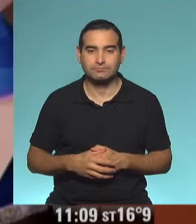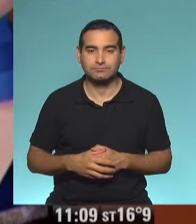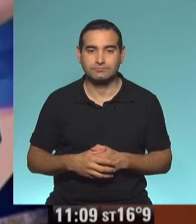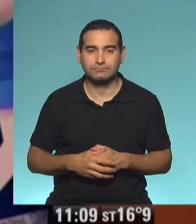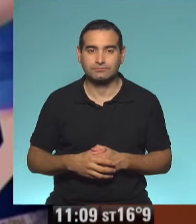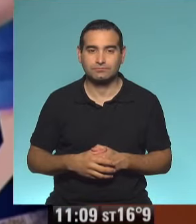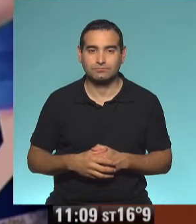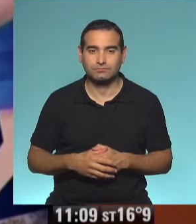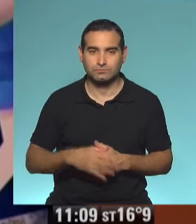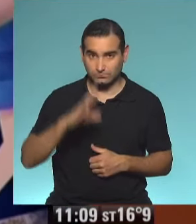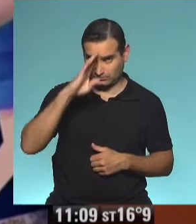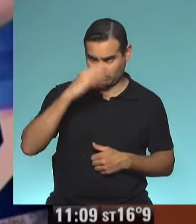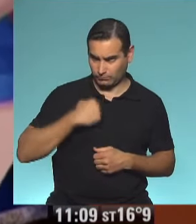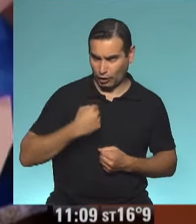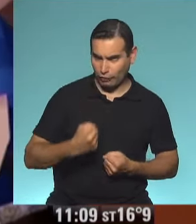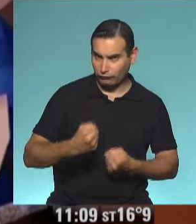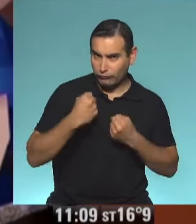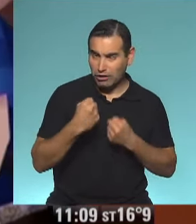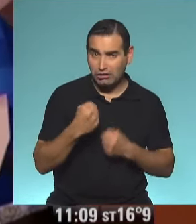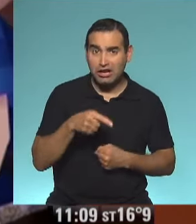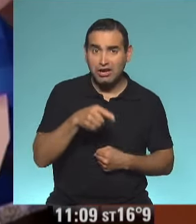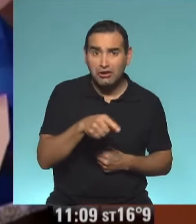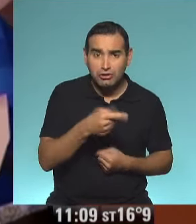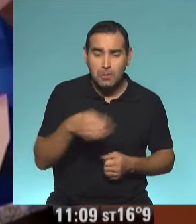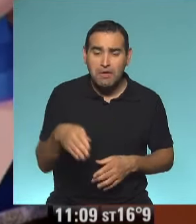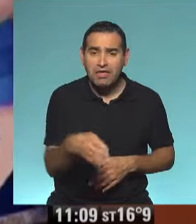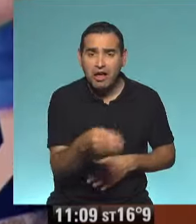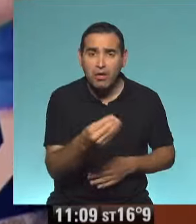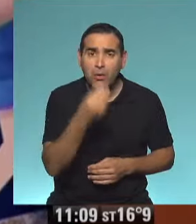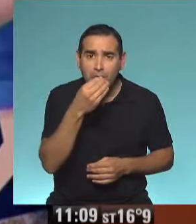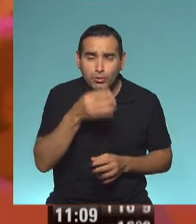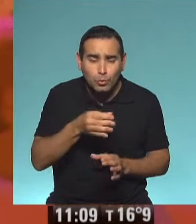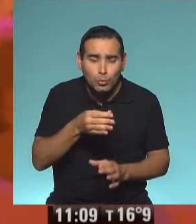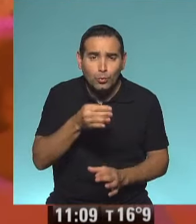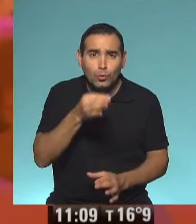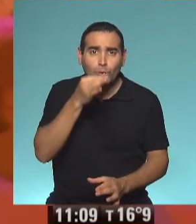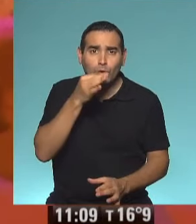Los hombres más rudos terminaron comiendo el pescado con pajita.